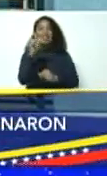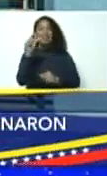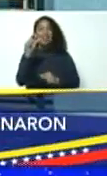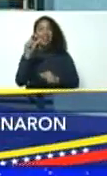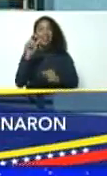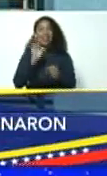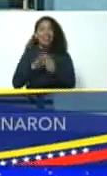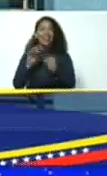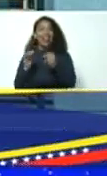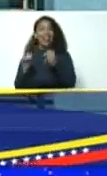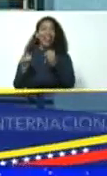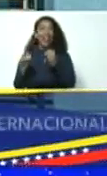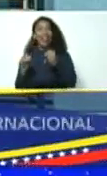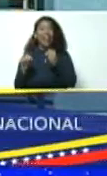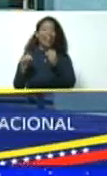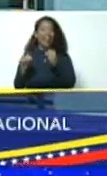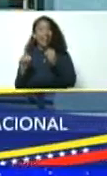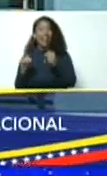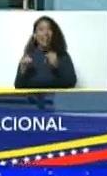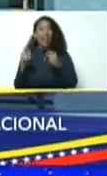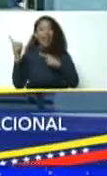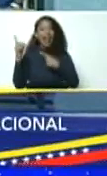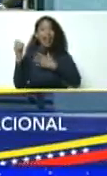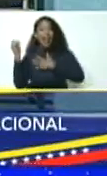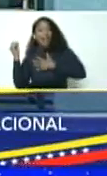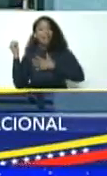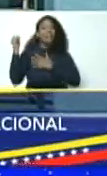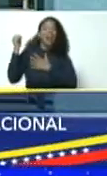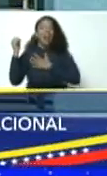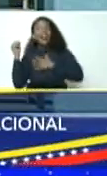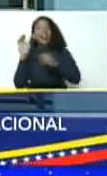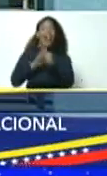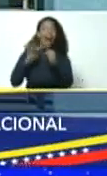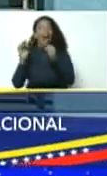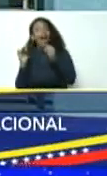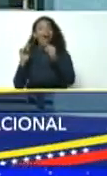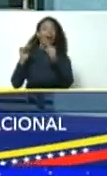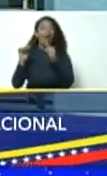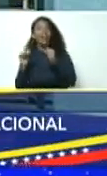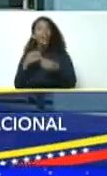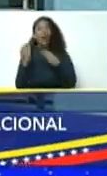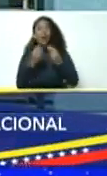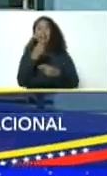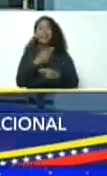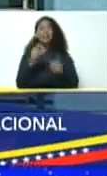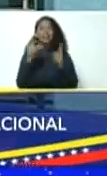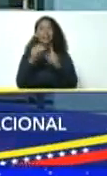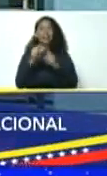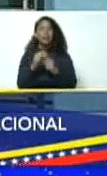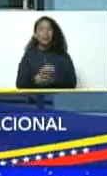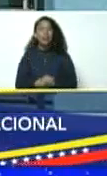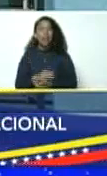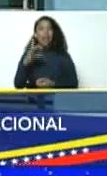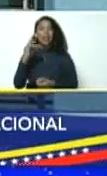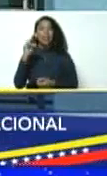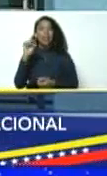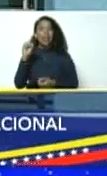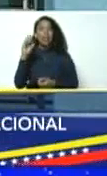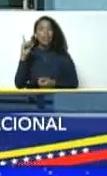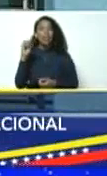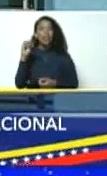Silita es buena para el karaoke, porque además de que canta, baila. Ah, Silita, ¿cómo es que dice la canción? Ding, dong,